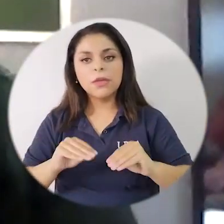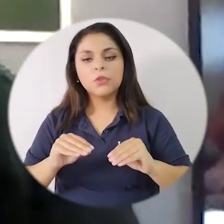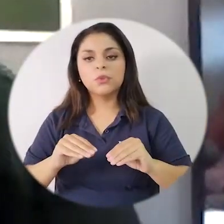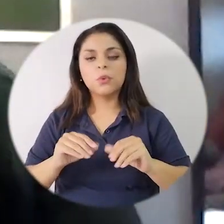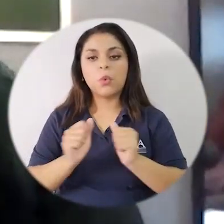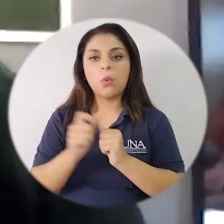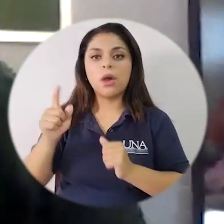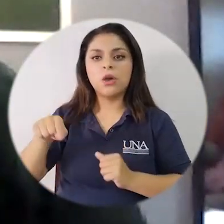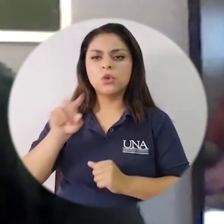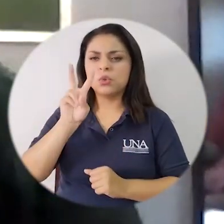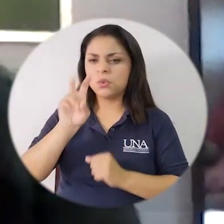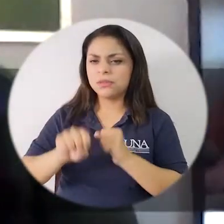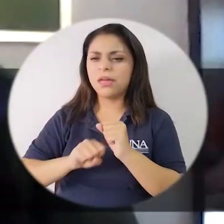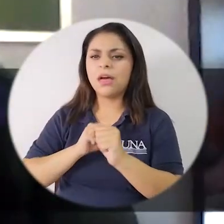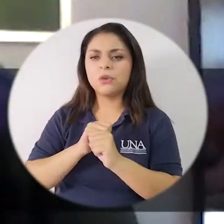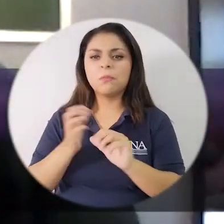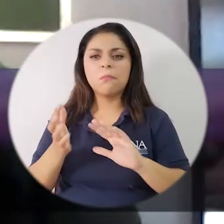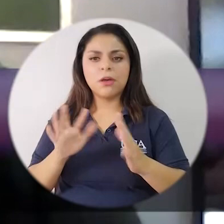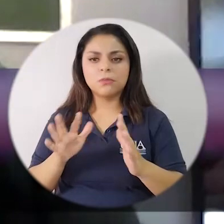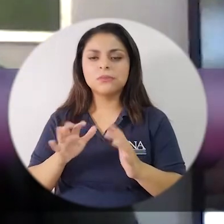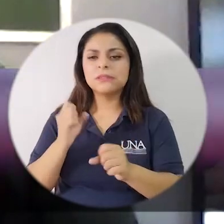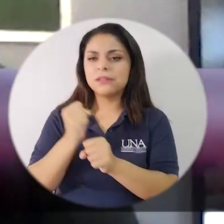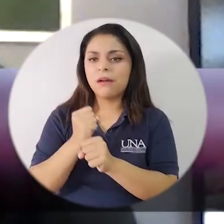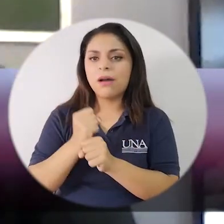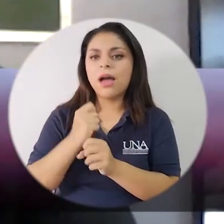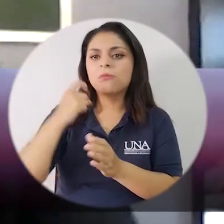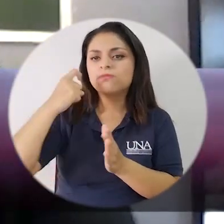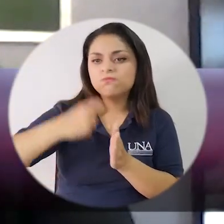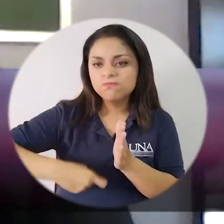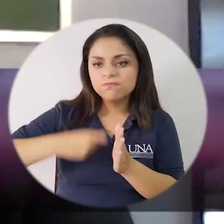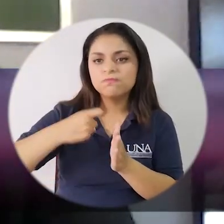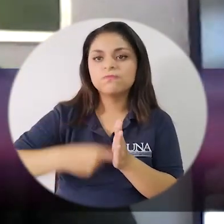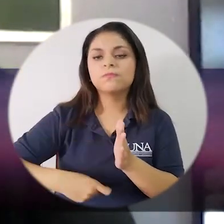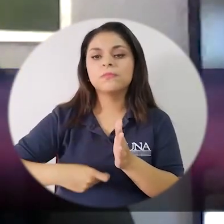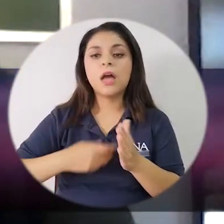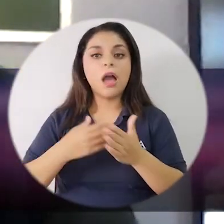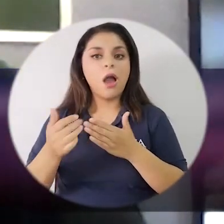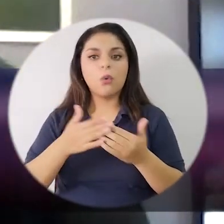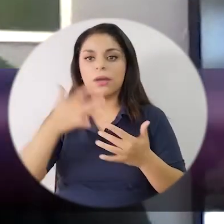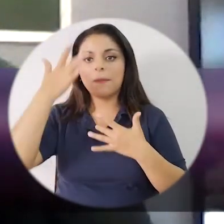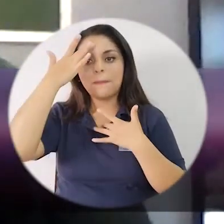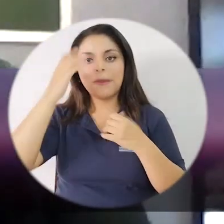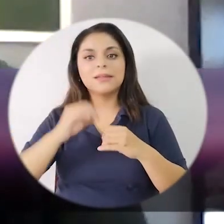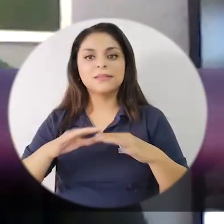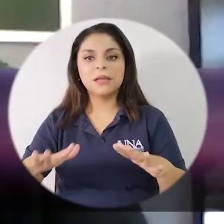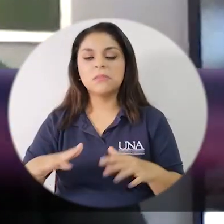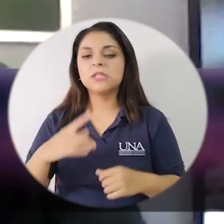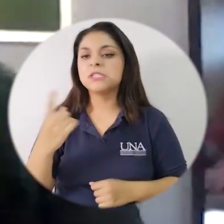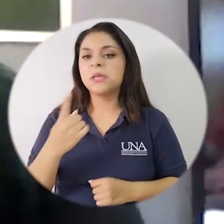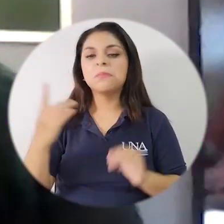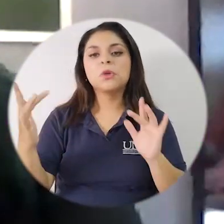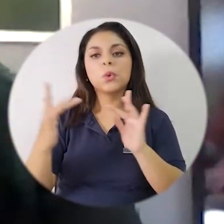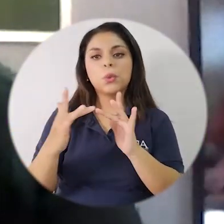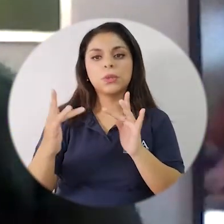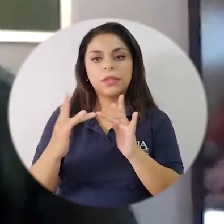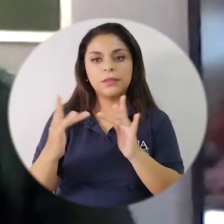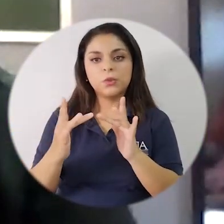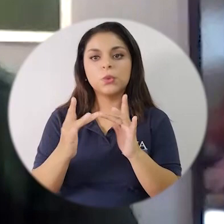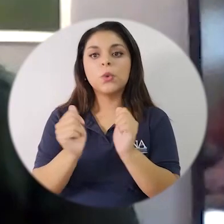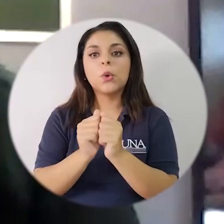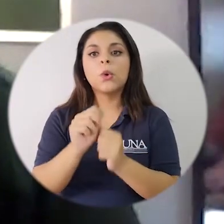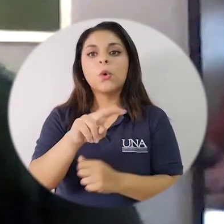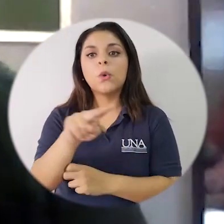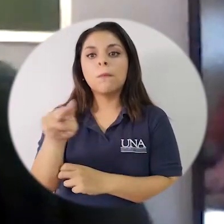muy harto con 2 años, sí, más o menos, de trabajar harto, aunque estuviéramos en pandemia, pero siempre